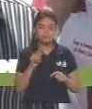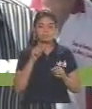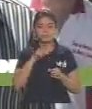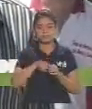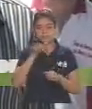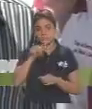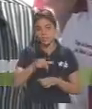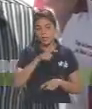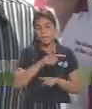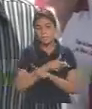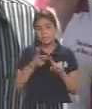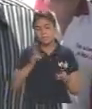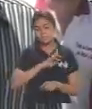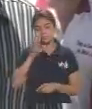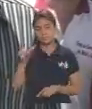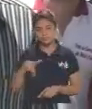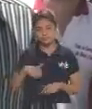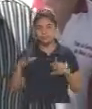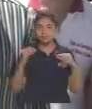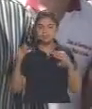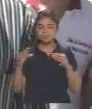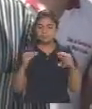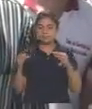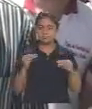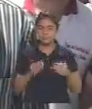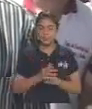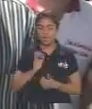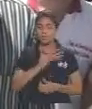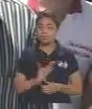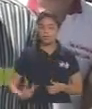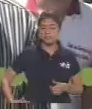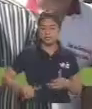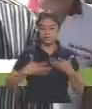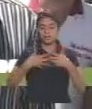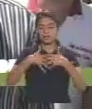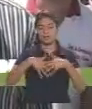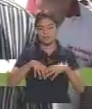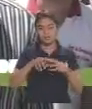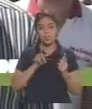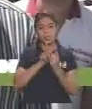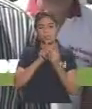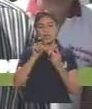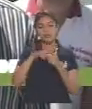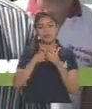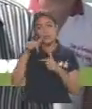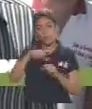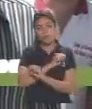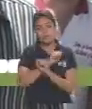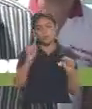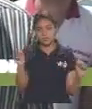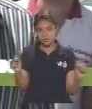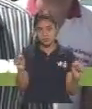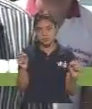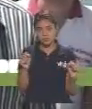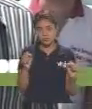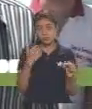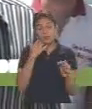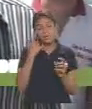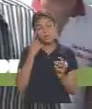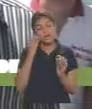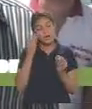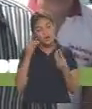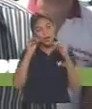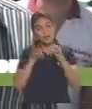allí. Nosotros hablamos con el presidente de la empresa y en la mañana de hoy llegamos a un